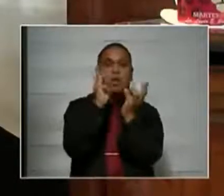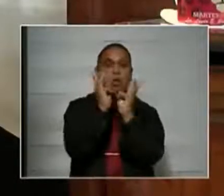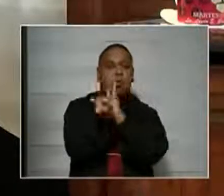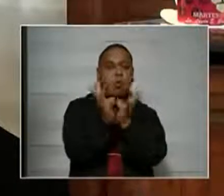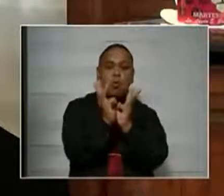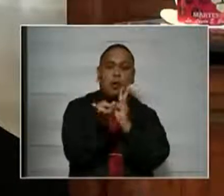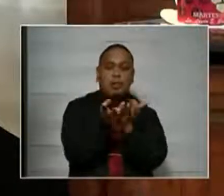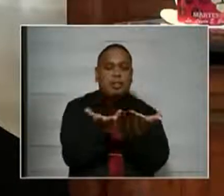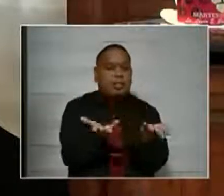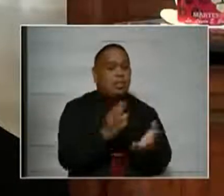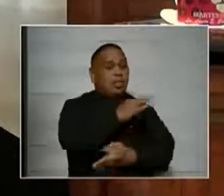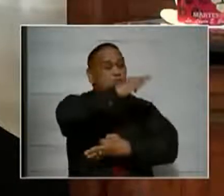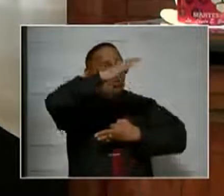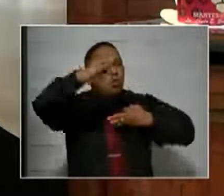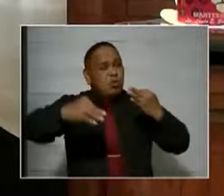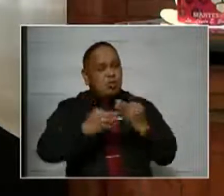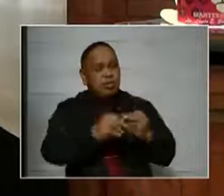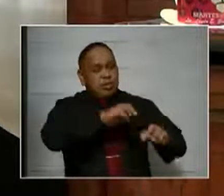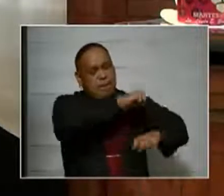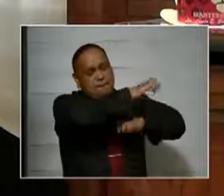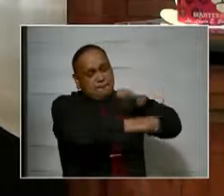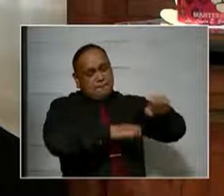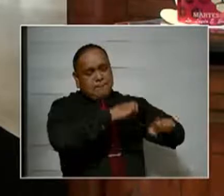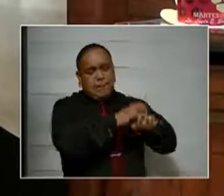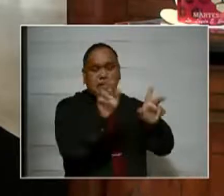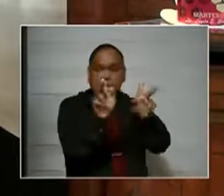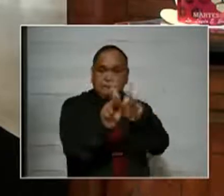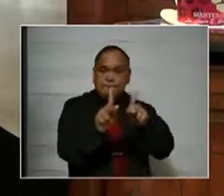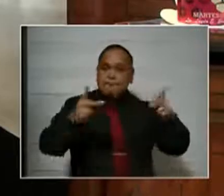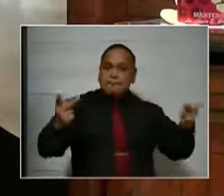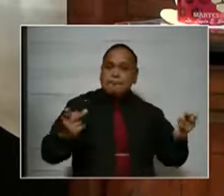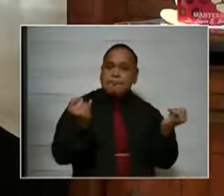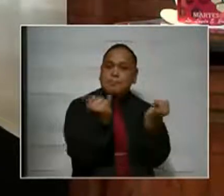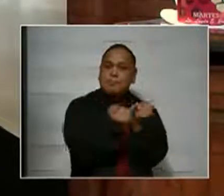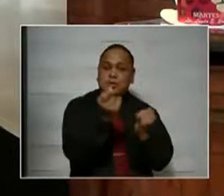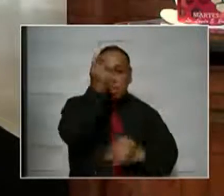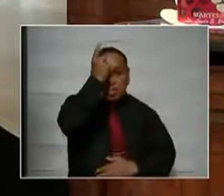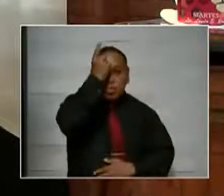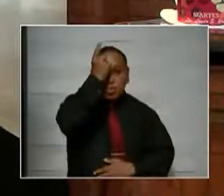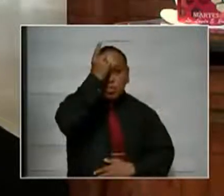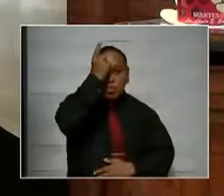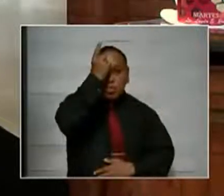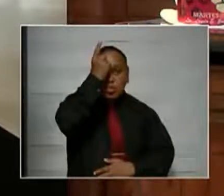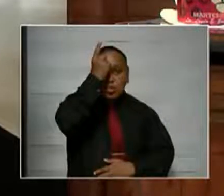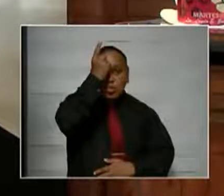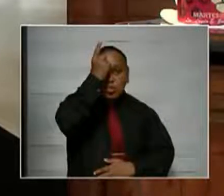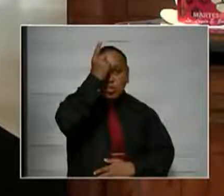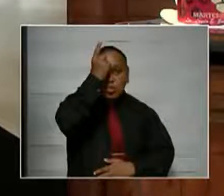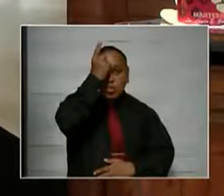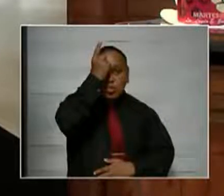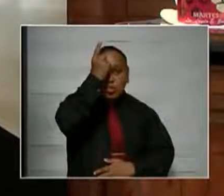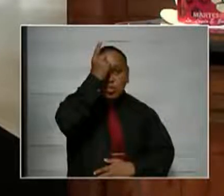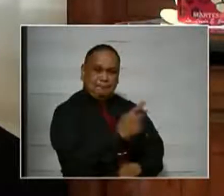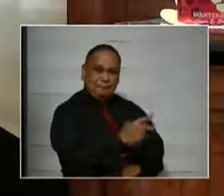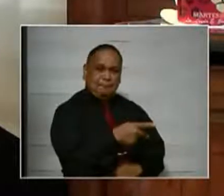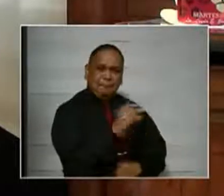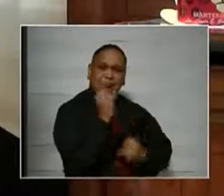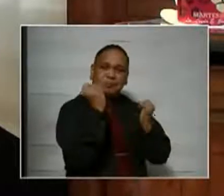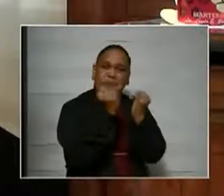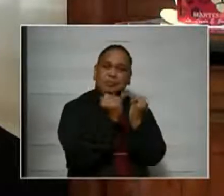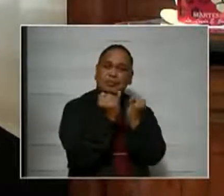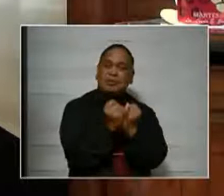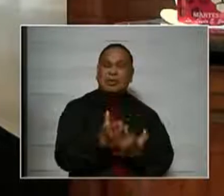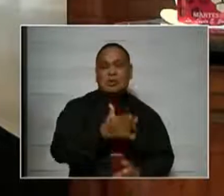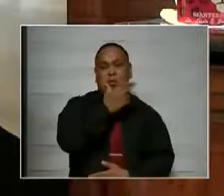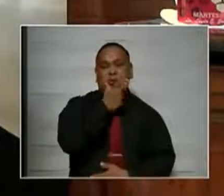empresarios periodistas dueños de periódicos gentes de un gran